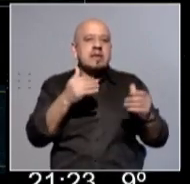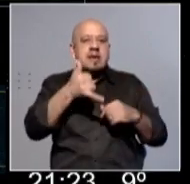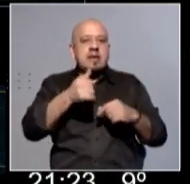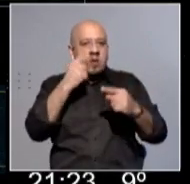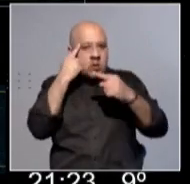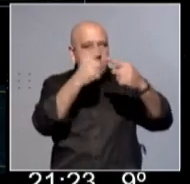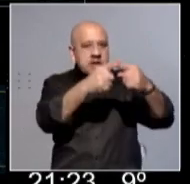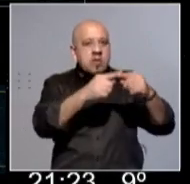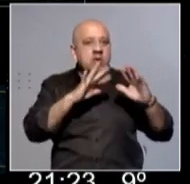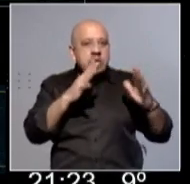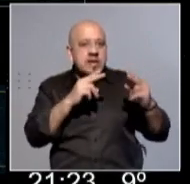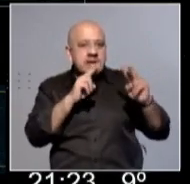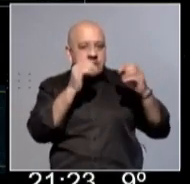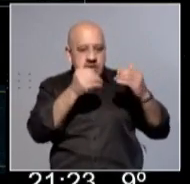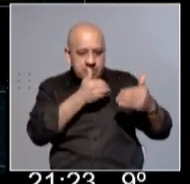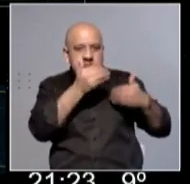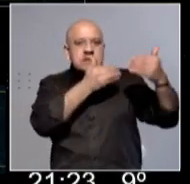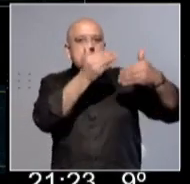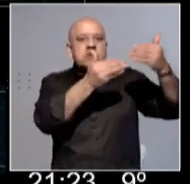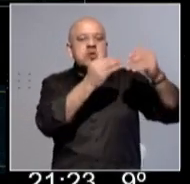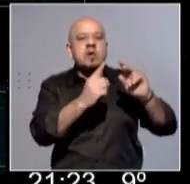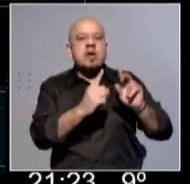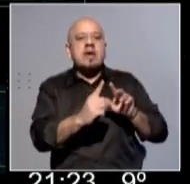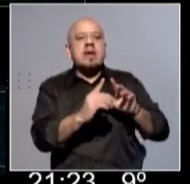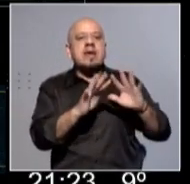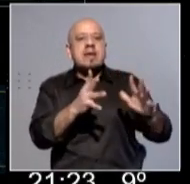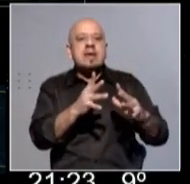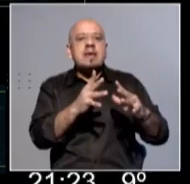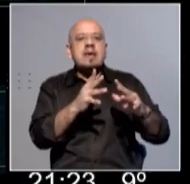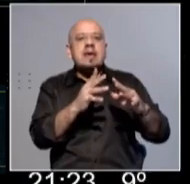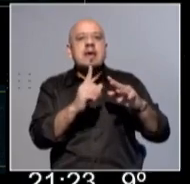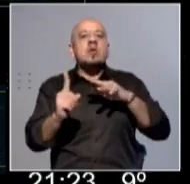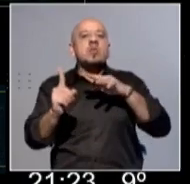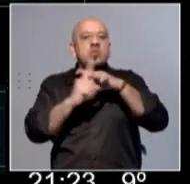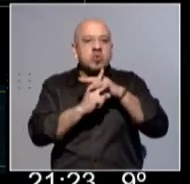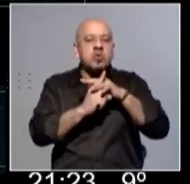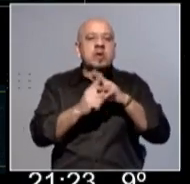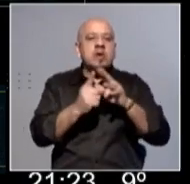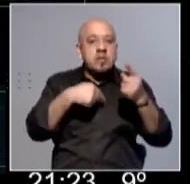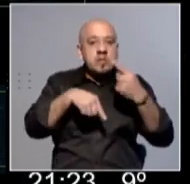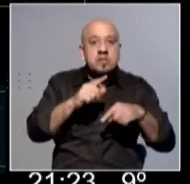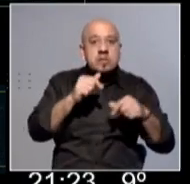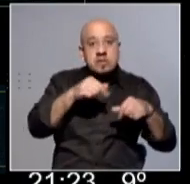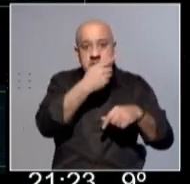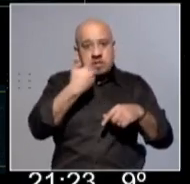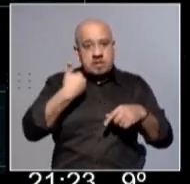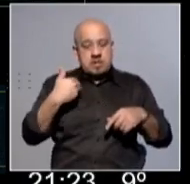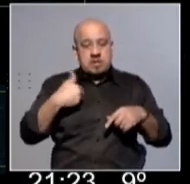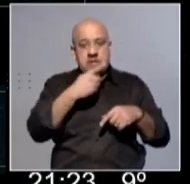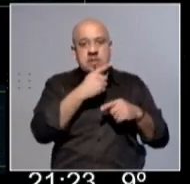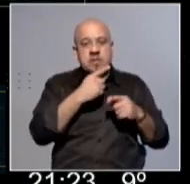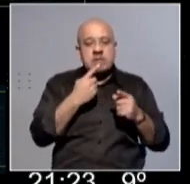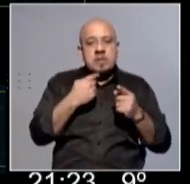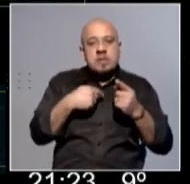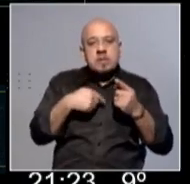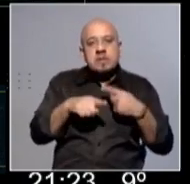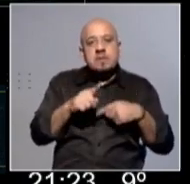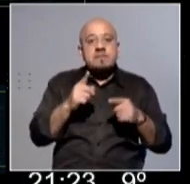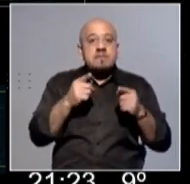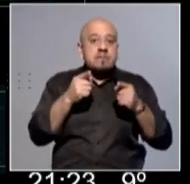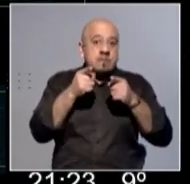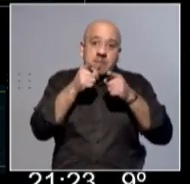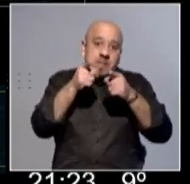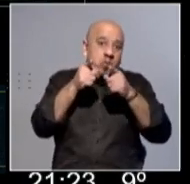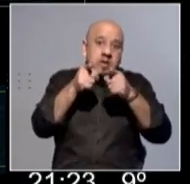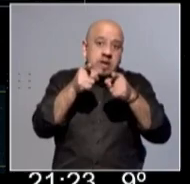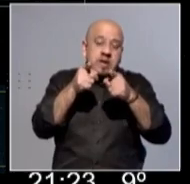con una mirada de desarrollo, con inclusión. Eso está empezando a suceder en la Argentina y, paradójicamente, así como